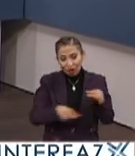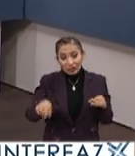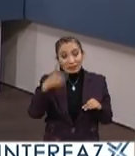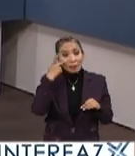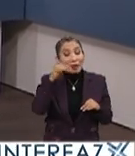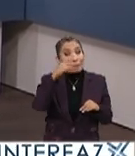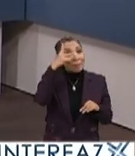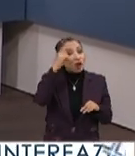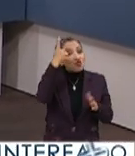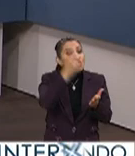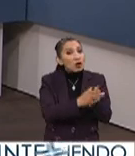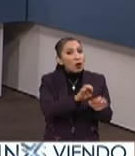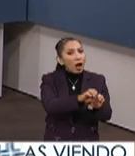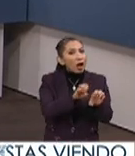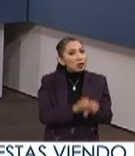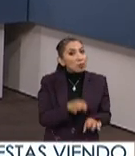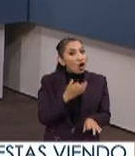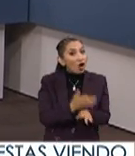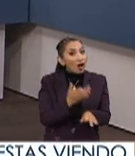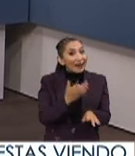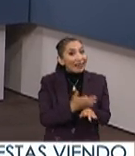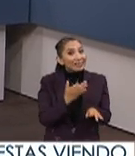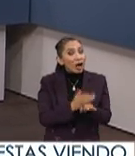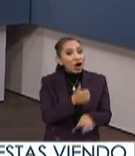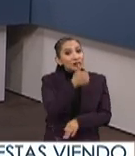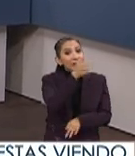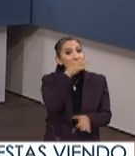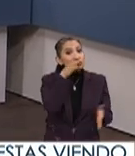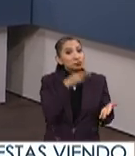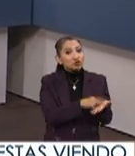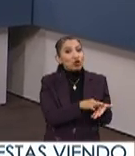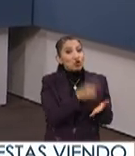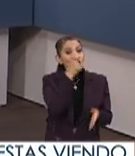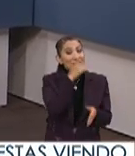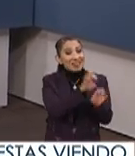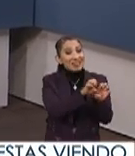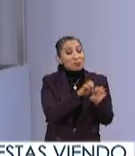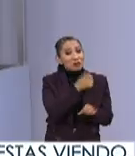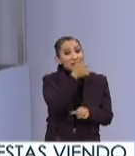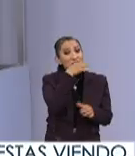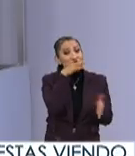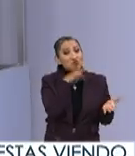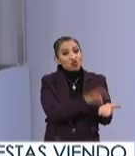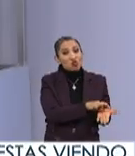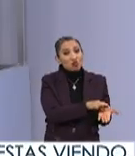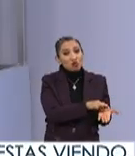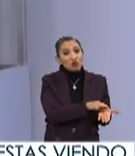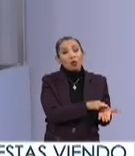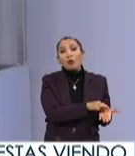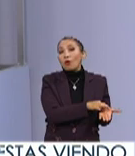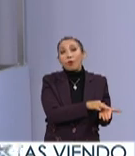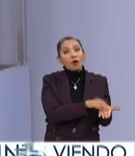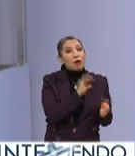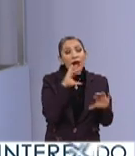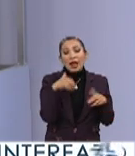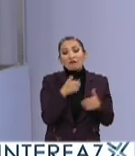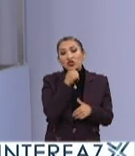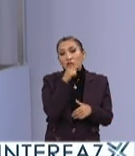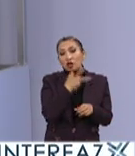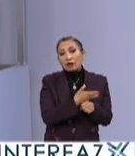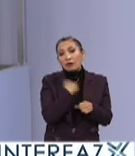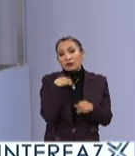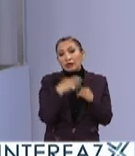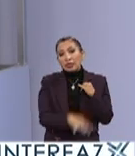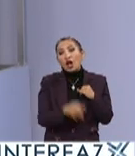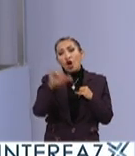que destacar que México es el único equipo al momento con 6 puntos, la única selección con 6 puntos que no ha clasificado a los octavos de